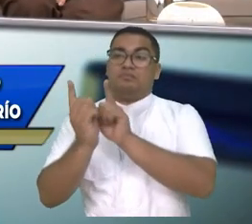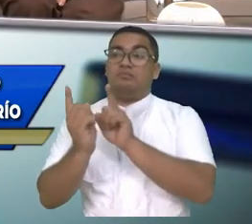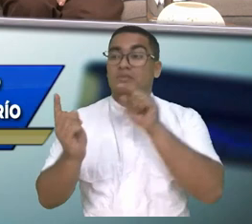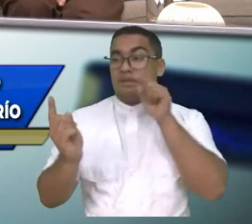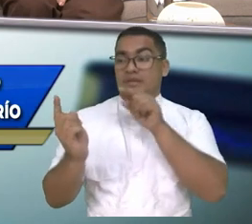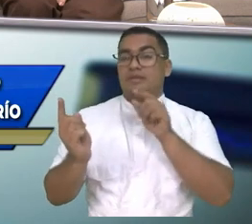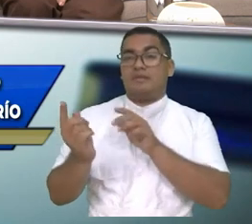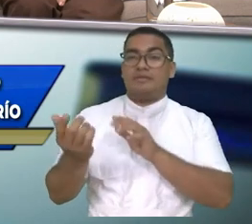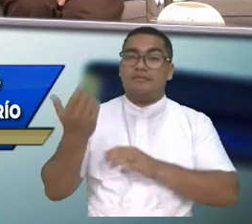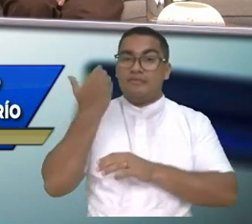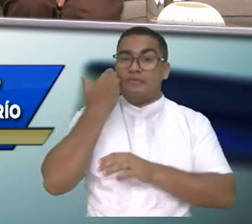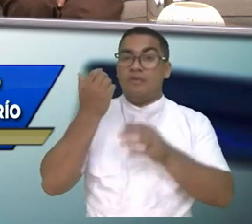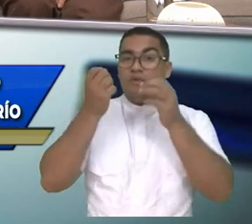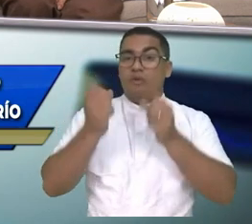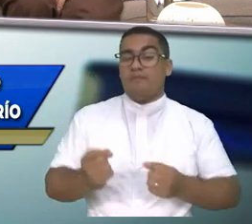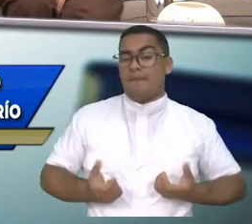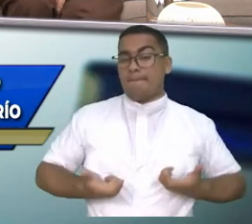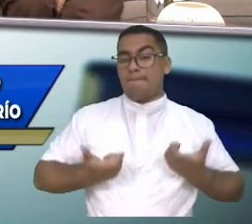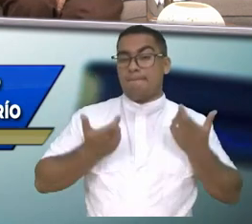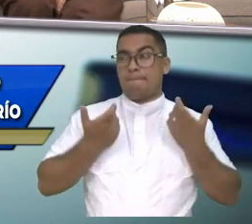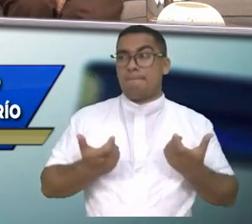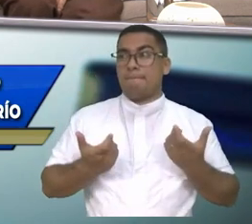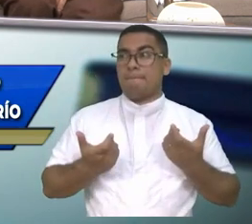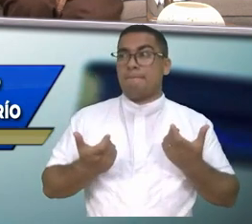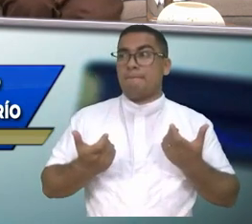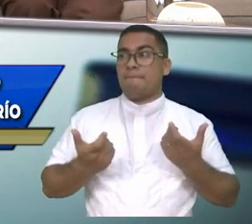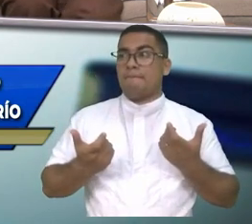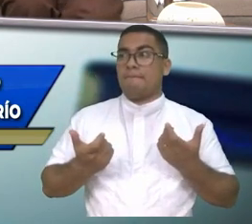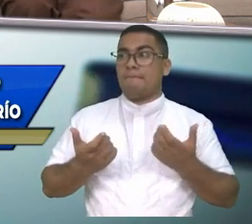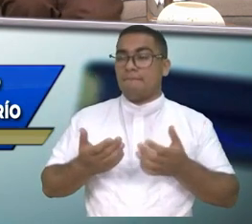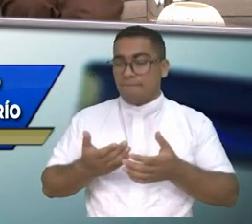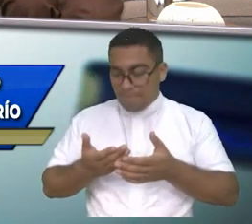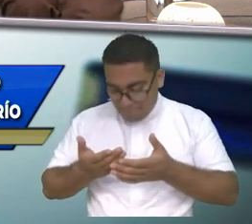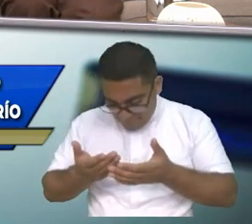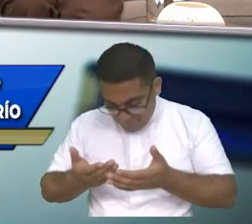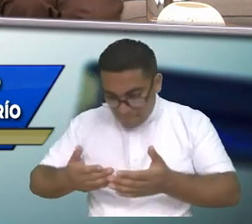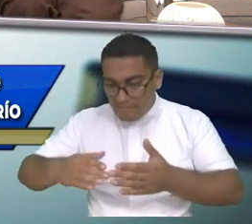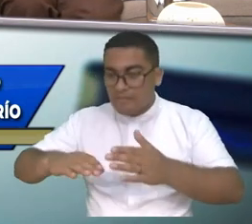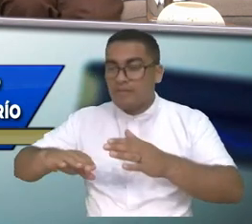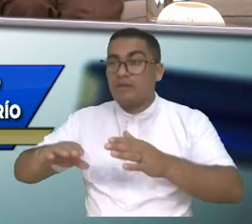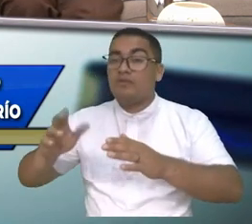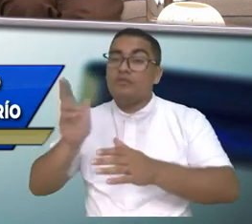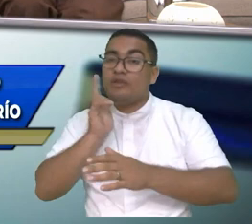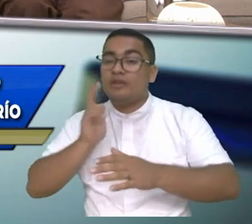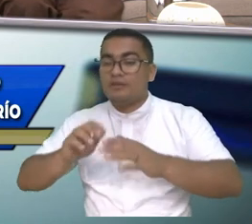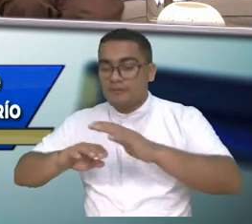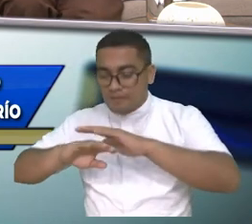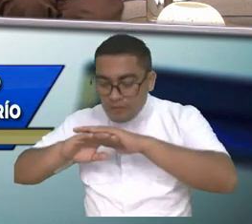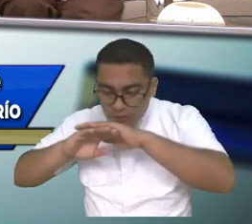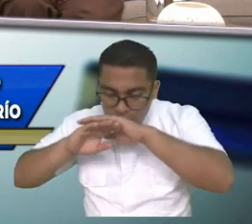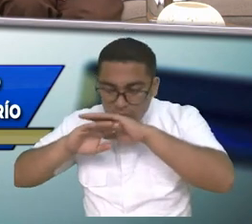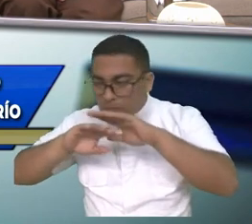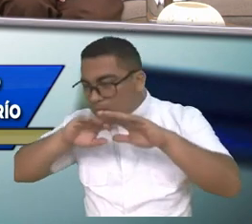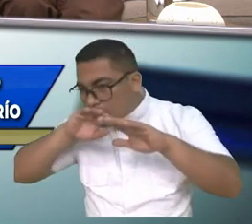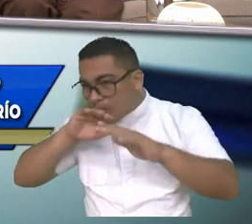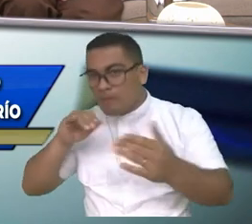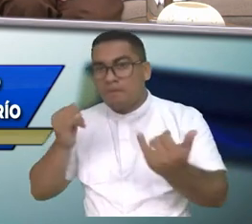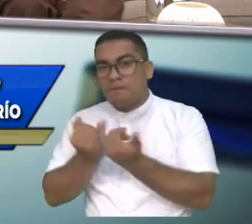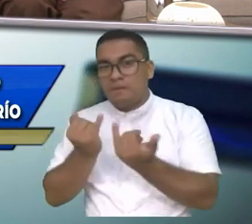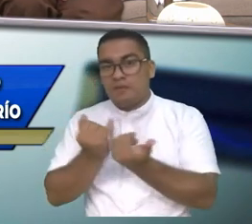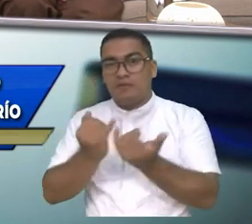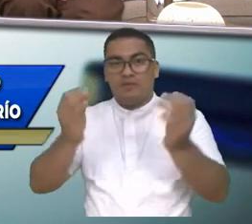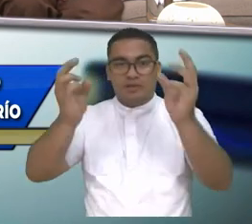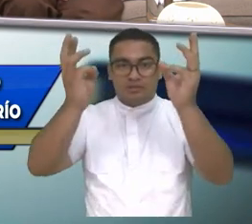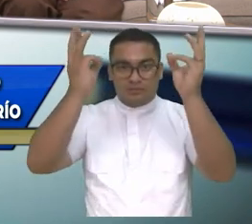el multimillonario se inclinó y besó las manos de Rubén Darío como solo se le besa a los